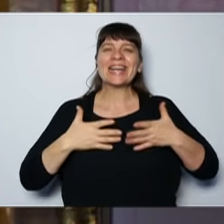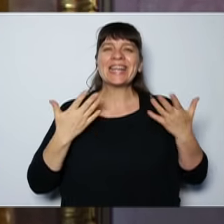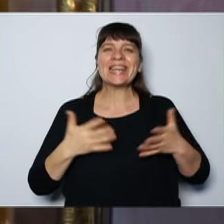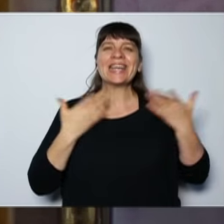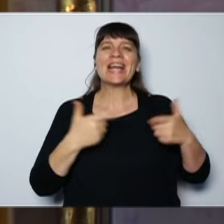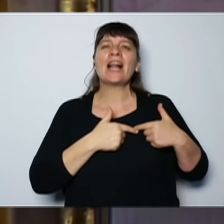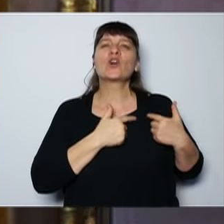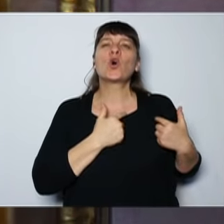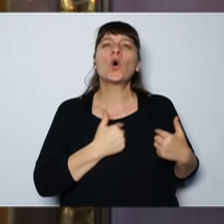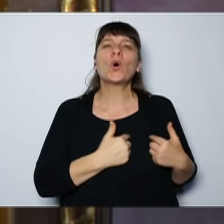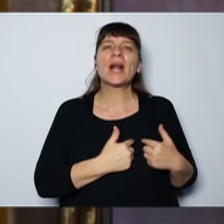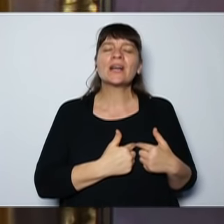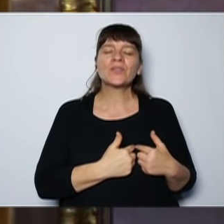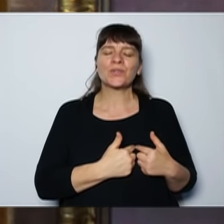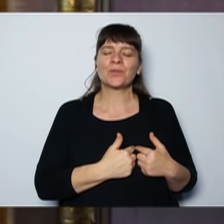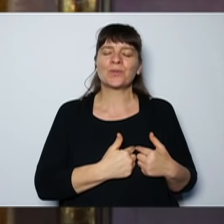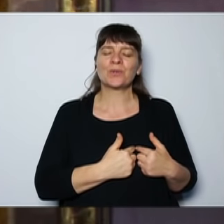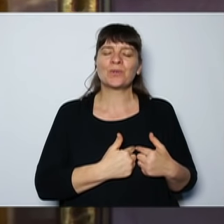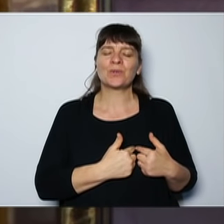da alegría al